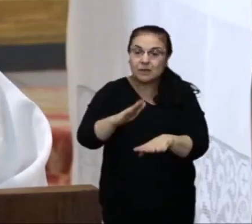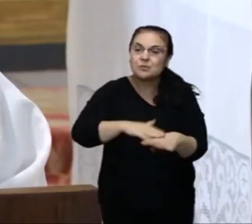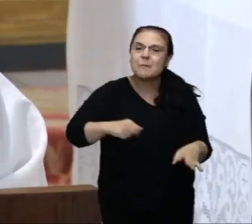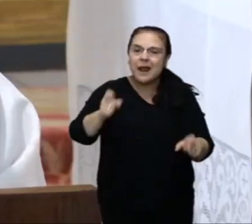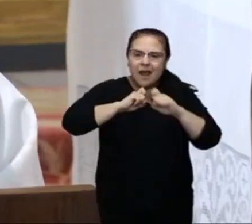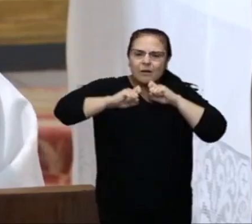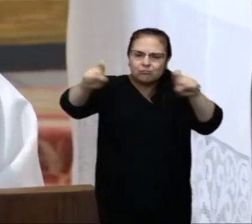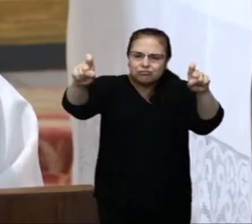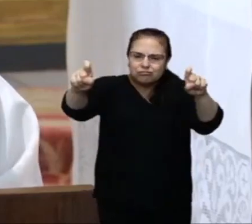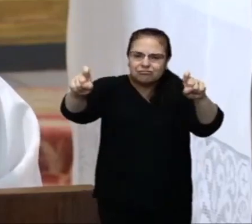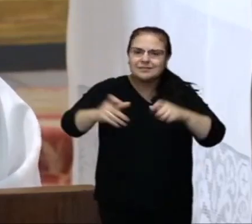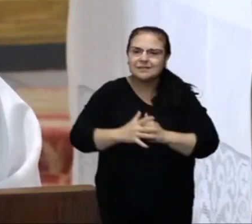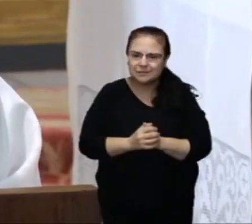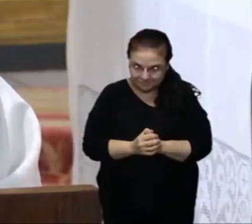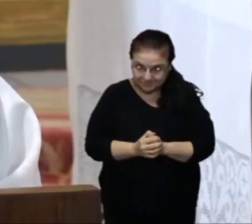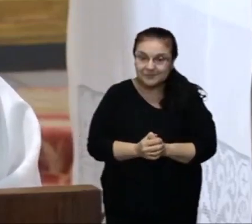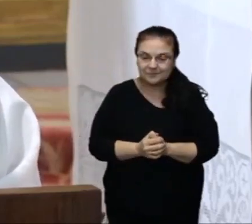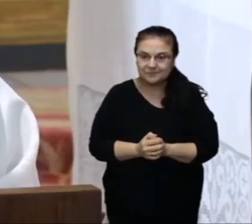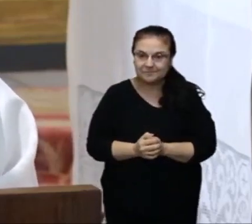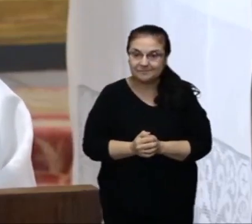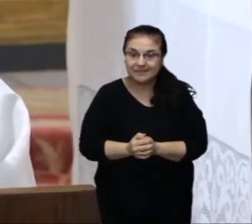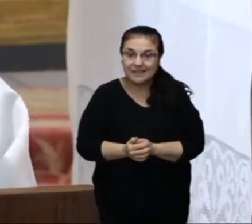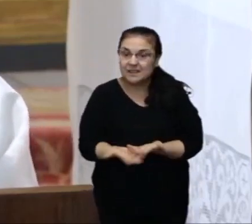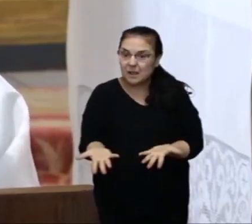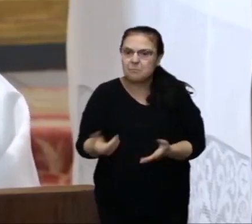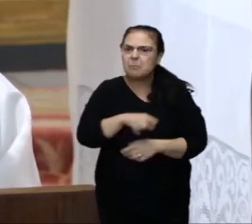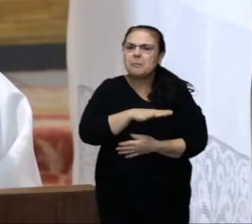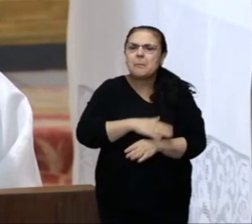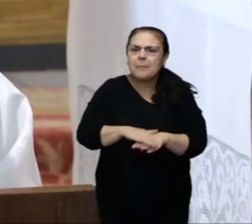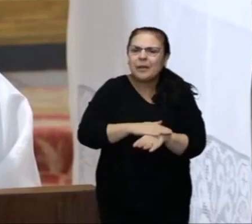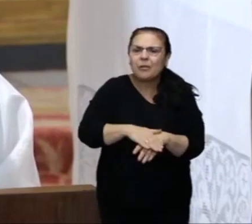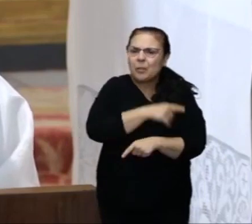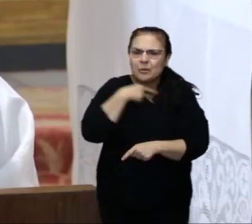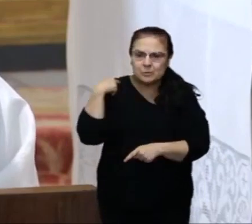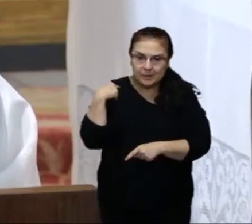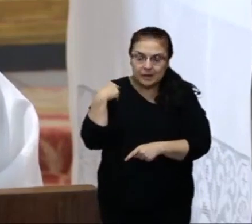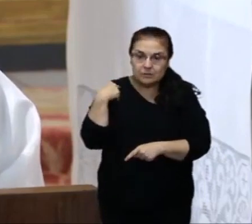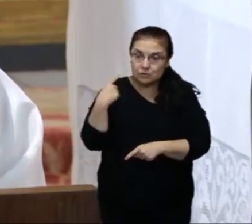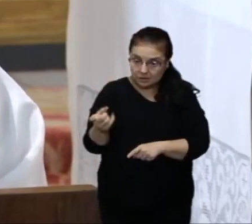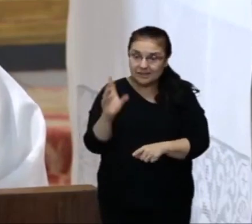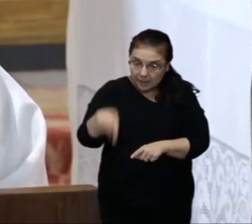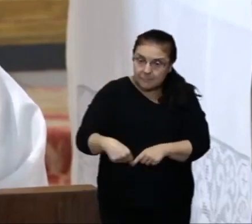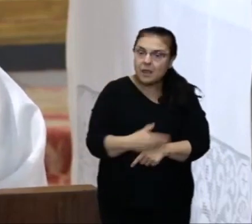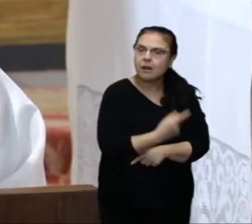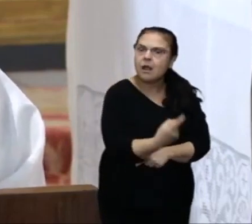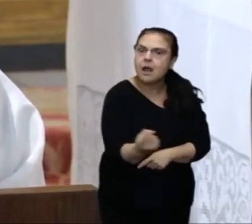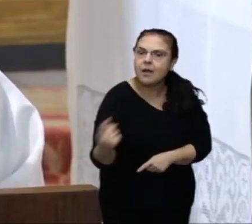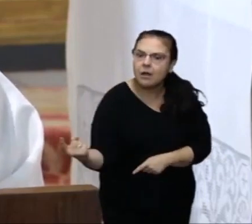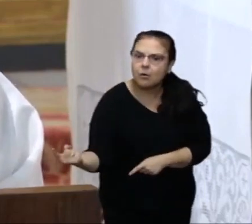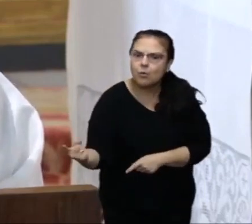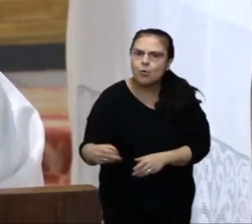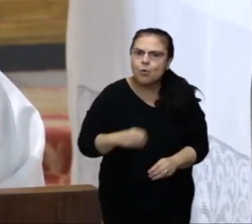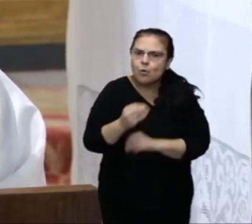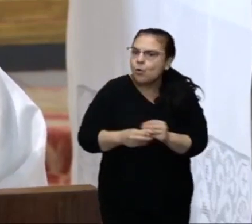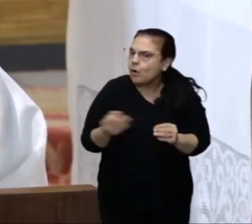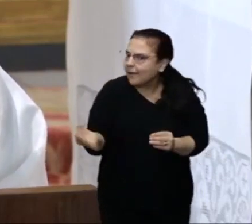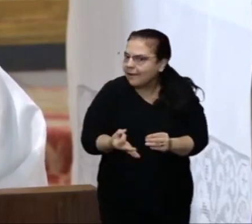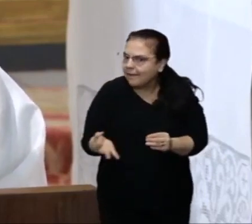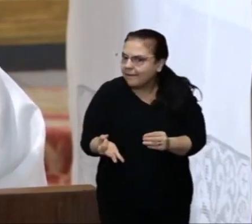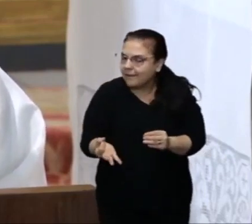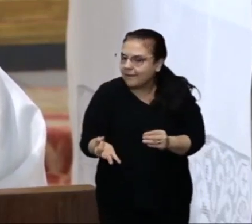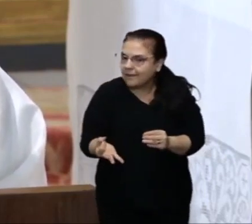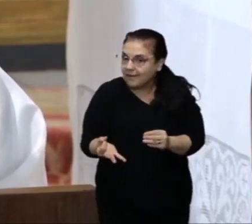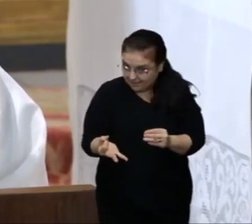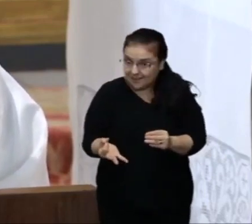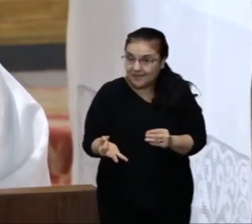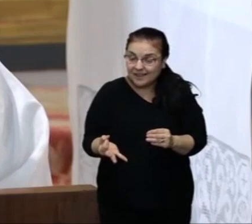salvación mediante el perdón de los pecados. Bueno, pues también en nosotros, en cada uno de nosotros, se realiza una misión semejante. En